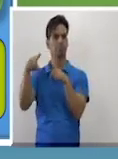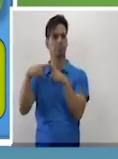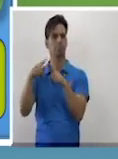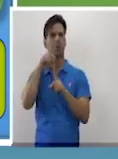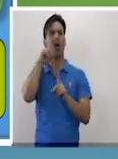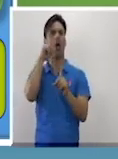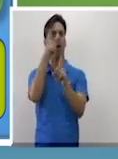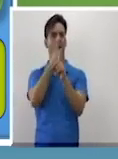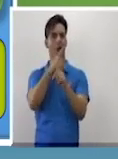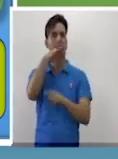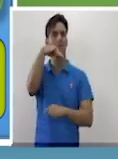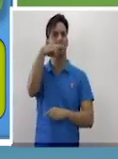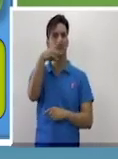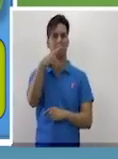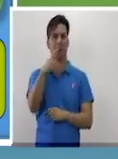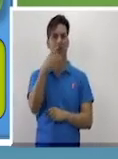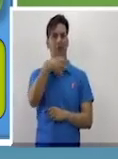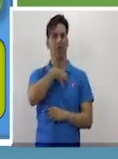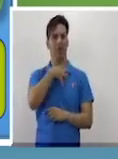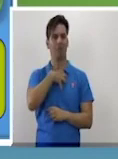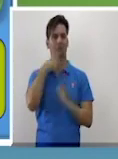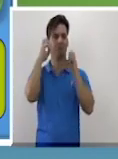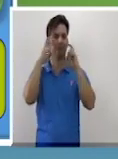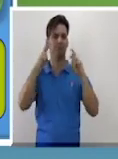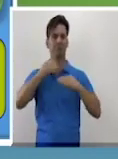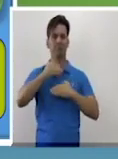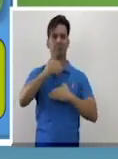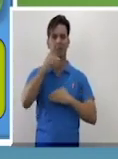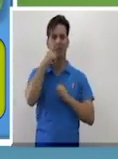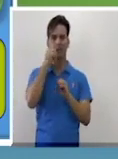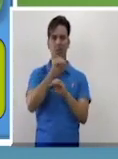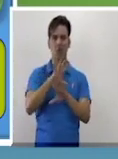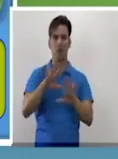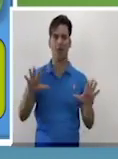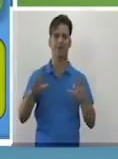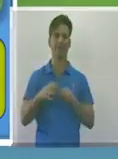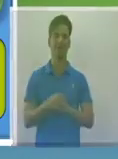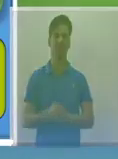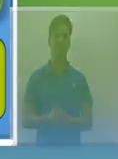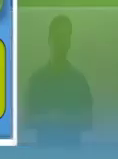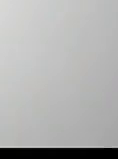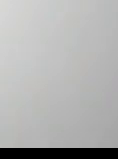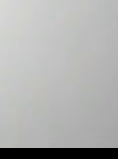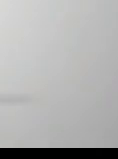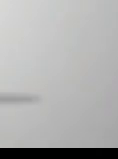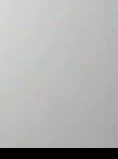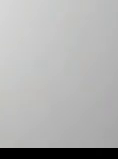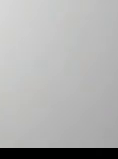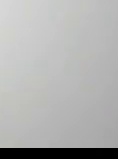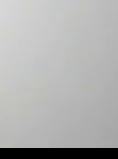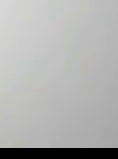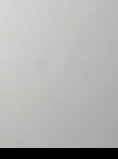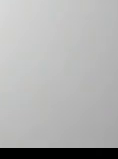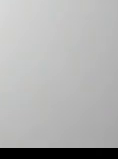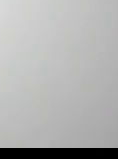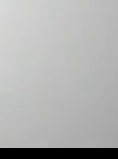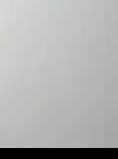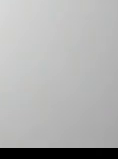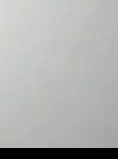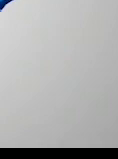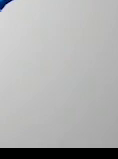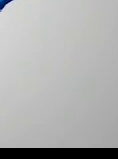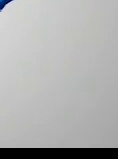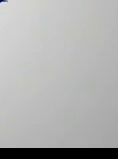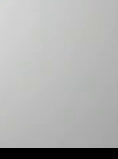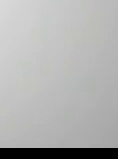matemáticas. Las matemáticas son la música de la razón.